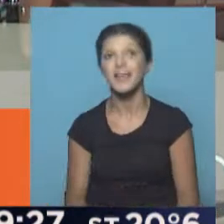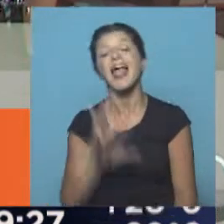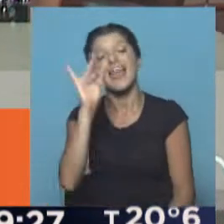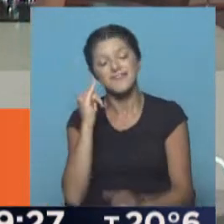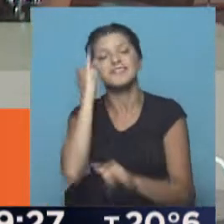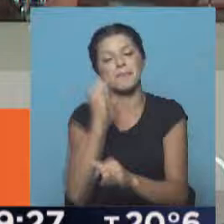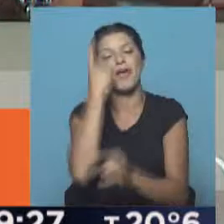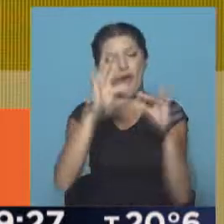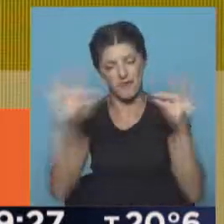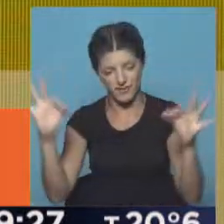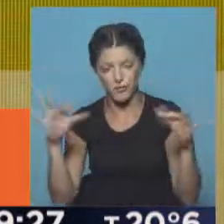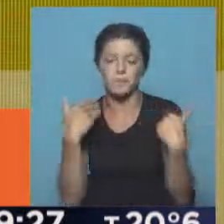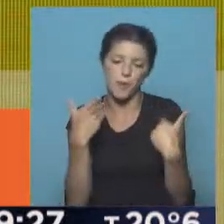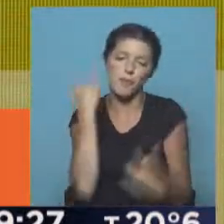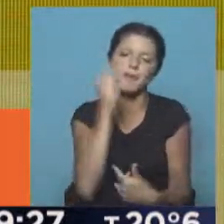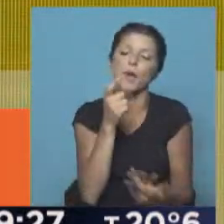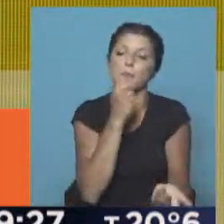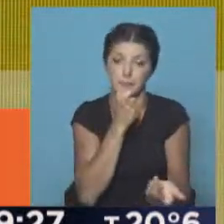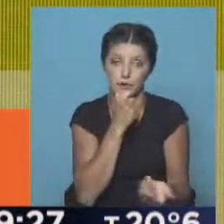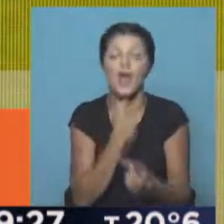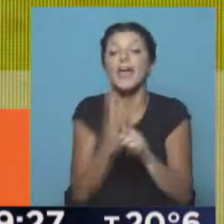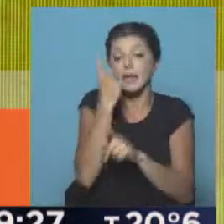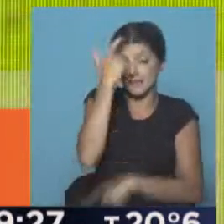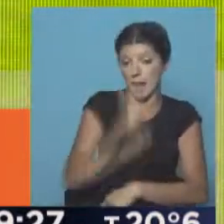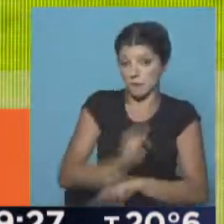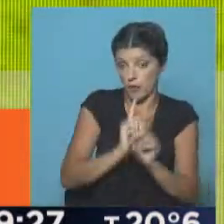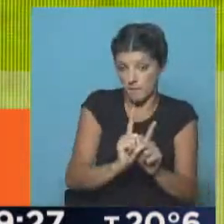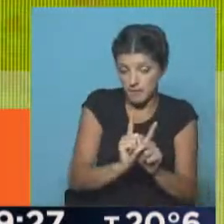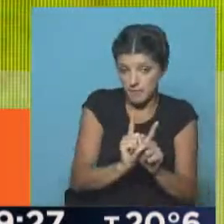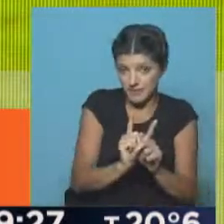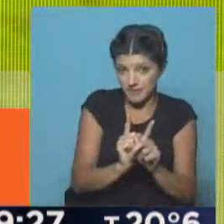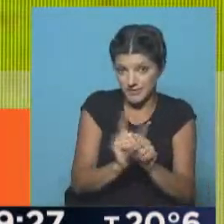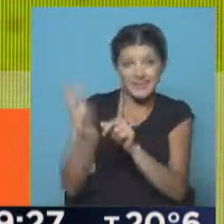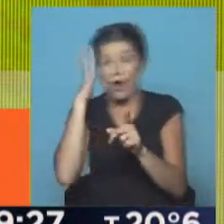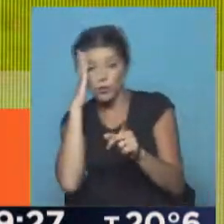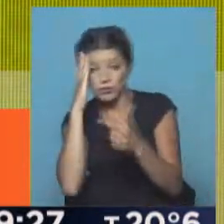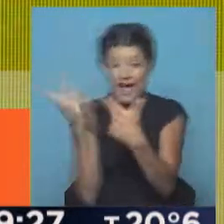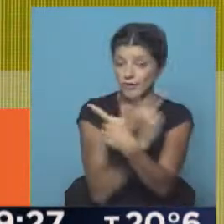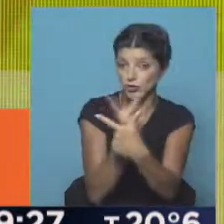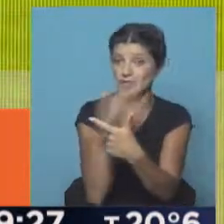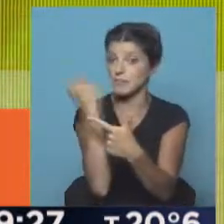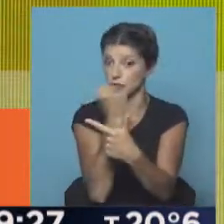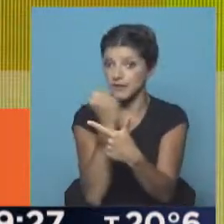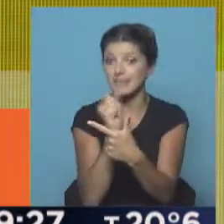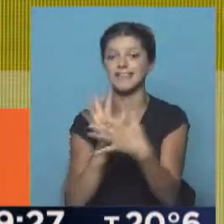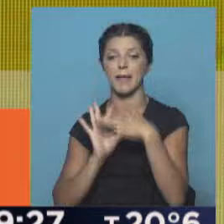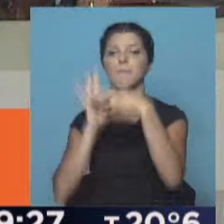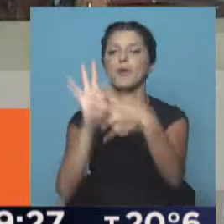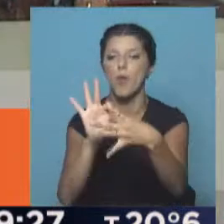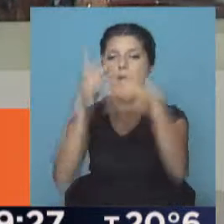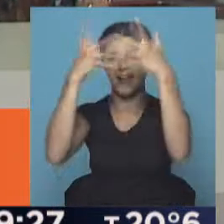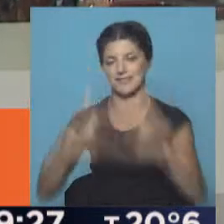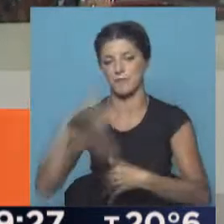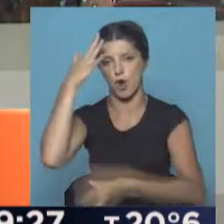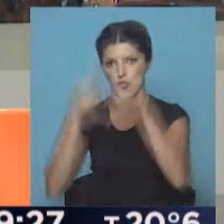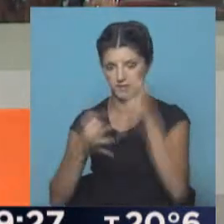oración, pero podemos decir que hay especulaciones personales y factores culturales que tienen que ver con la propia construcción del sistema judicial. Ahora, es